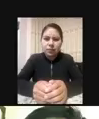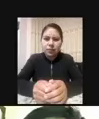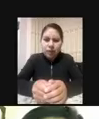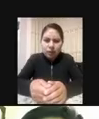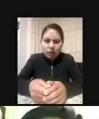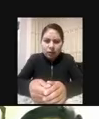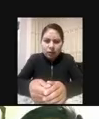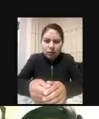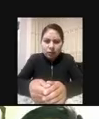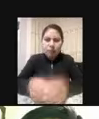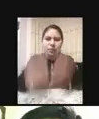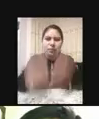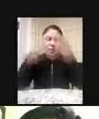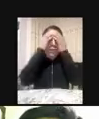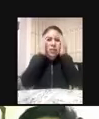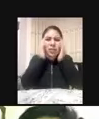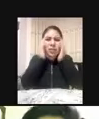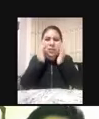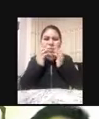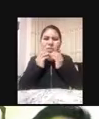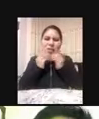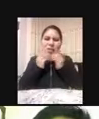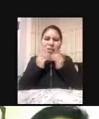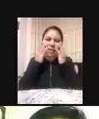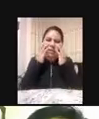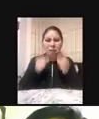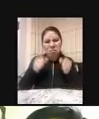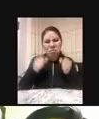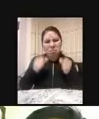carita, es por eso que su carita parece más suavita. Es como si